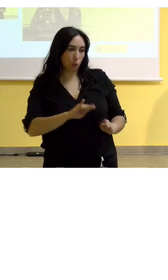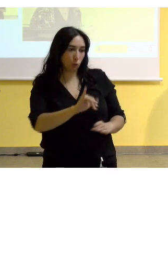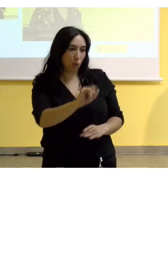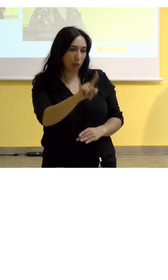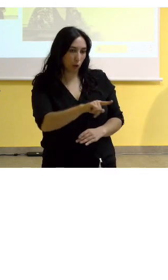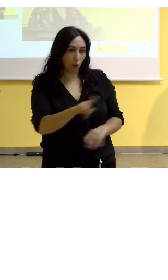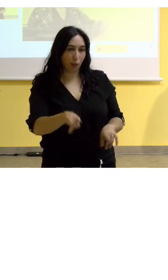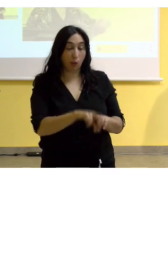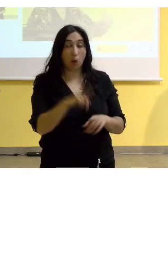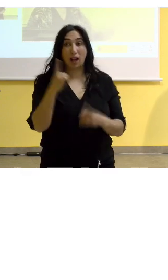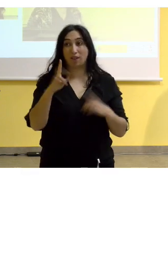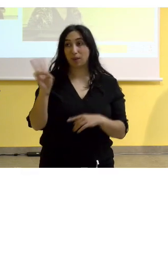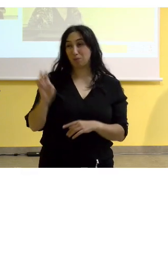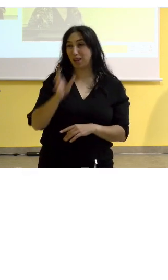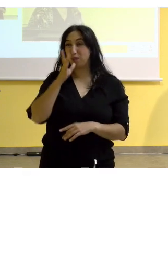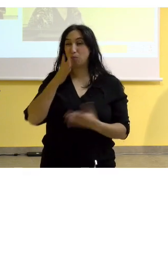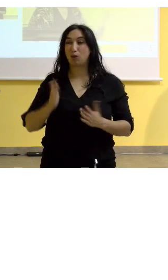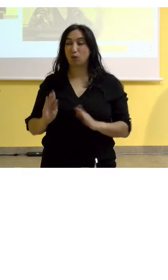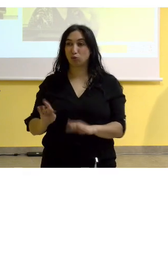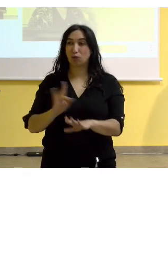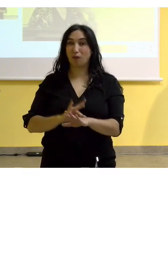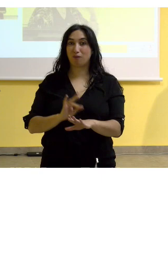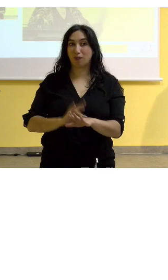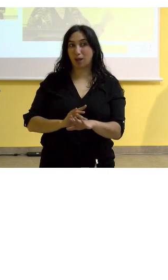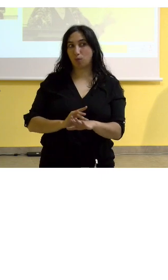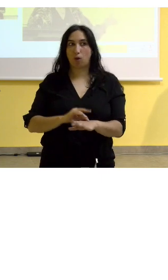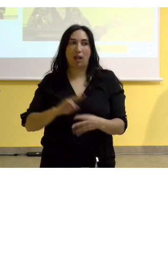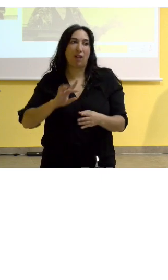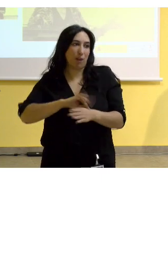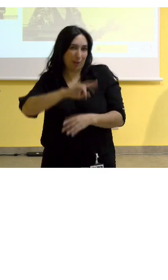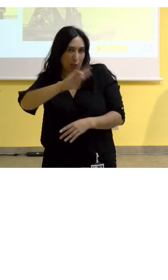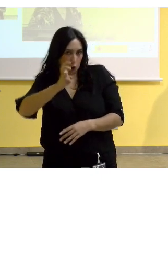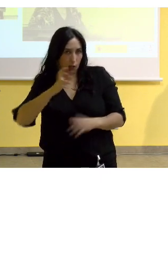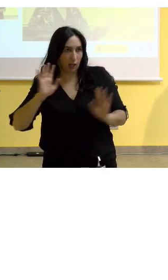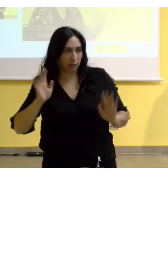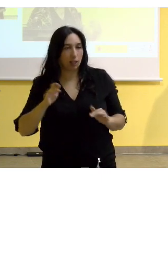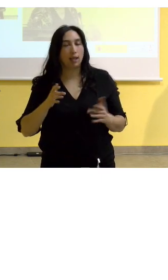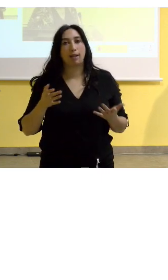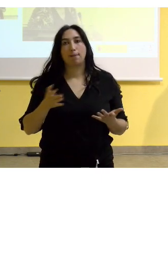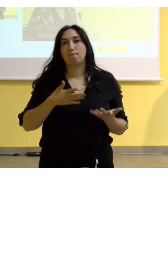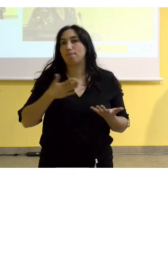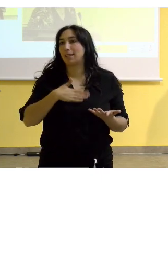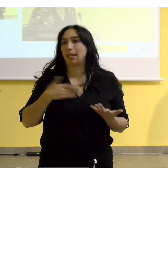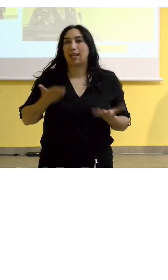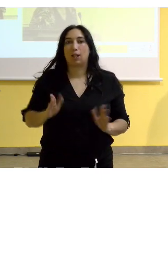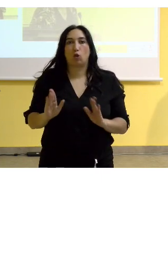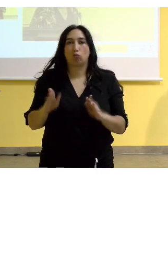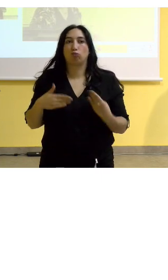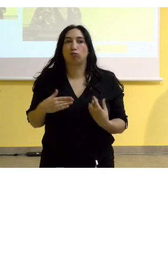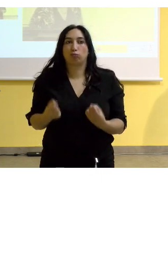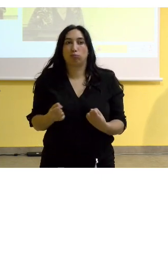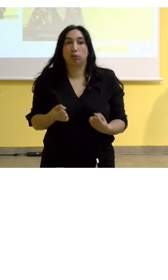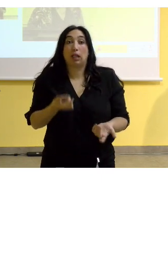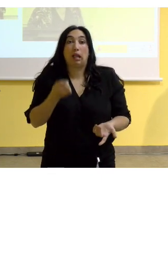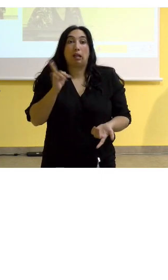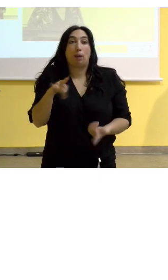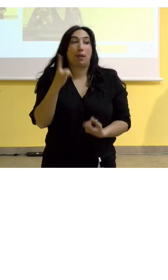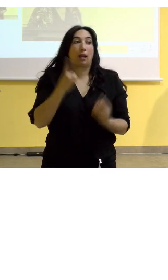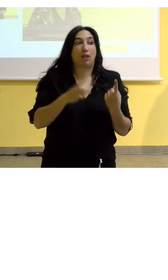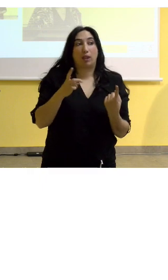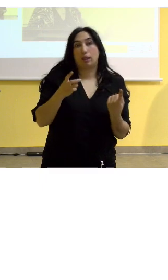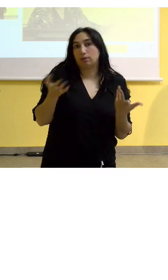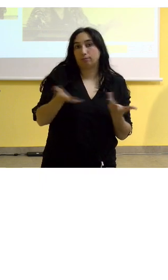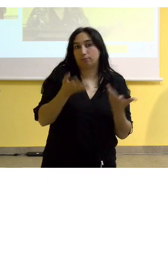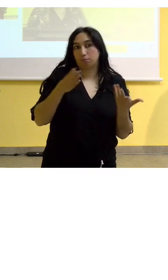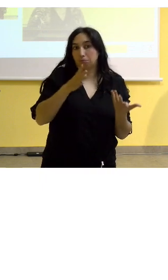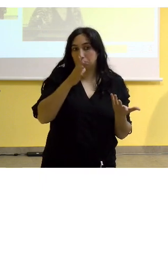veces vienen porque han tenido un niño enfermo y quieren, no de esta enfermedad, vamos, de otras, y quieren tener un niño sano, y otras veces, pues simplemente por